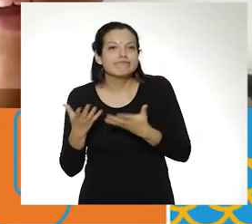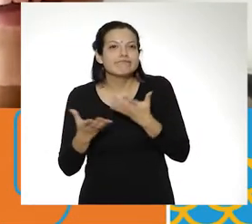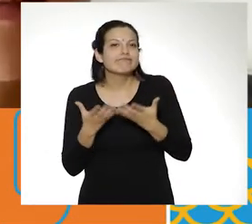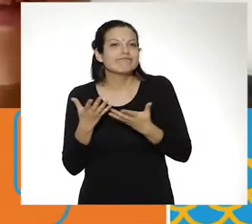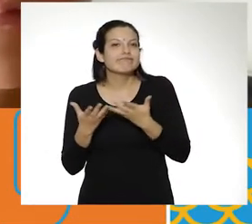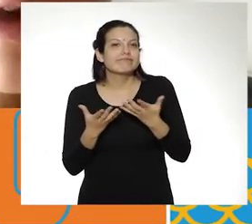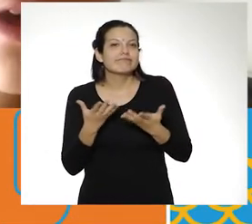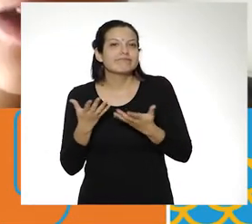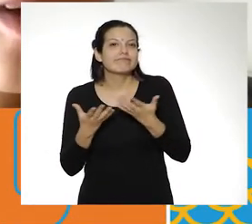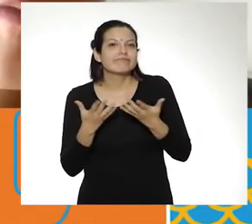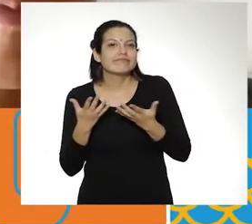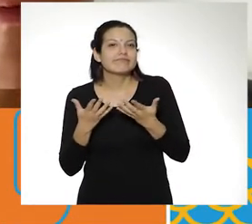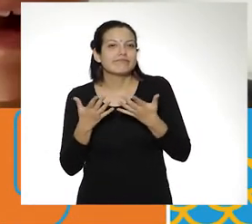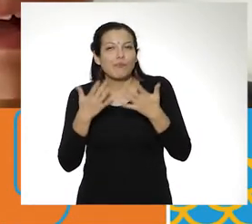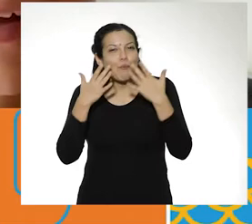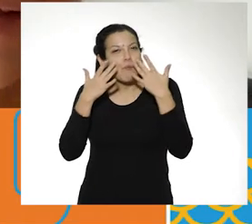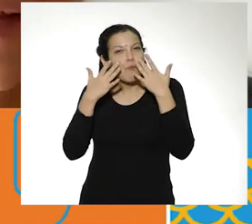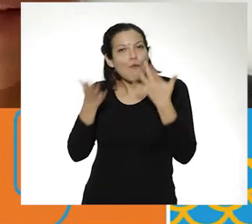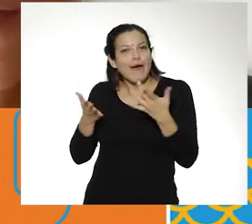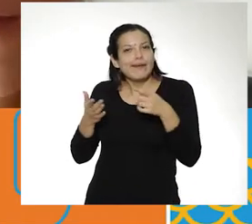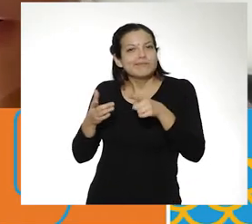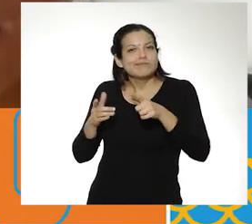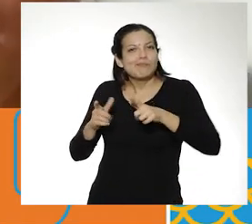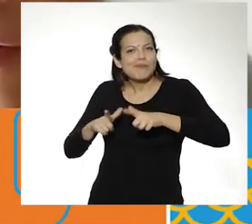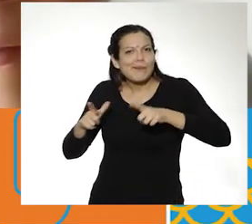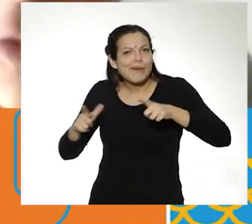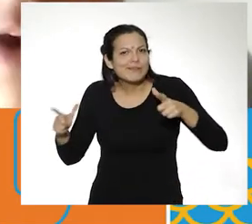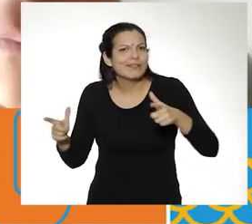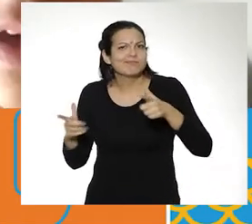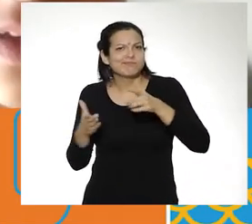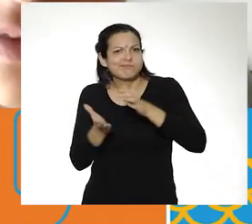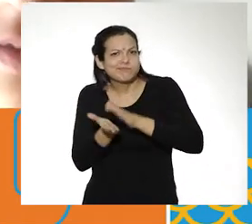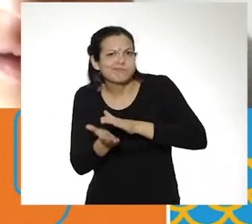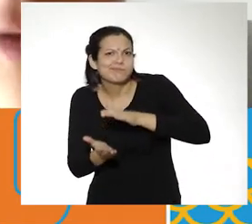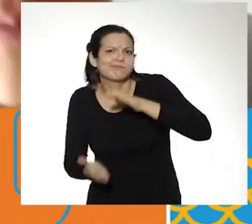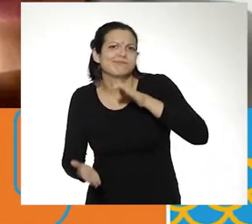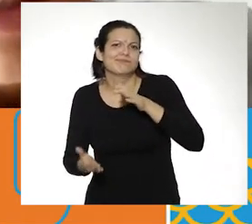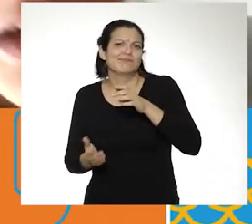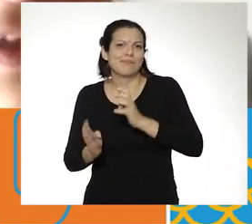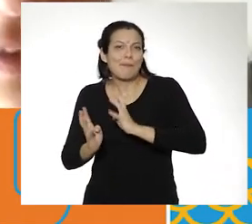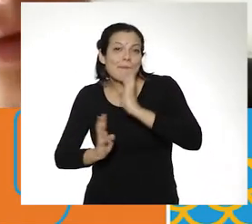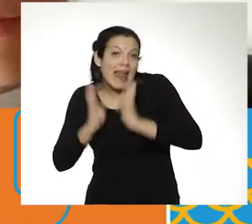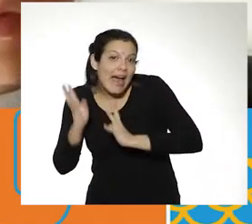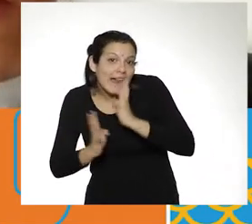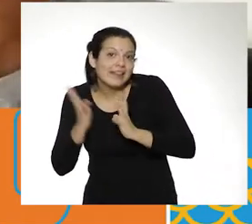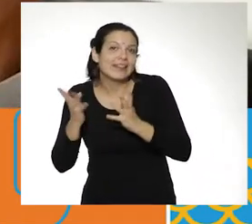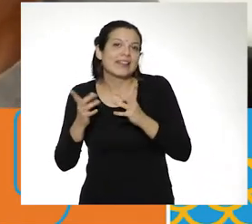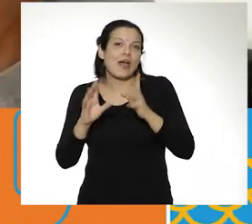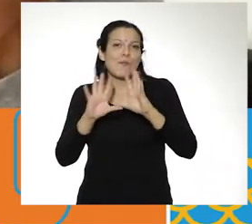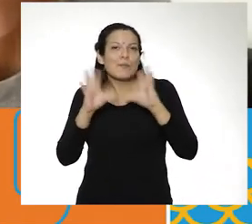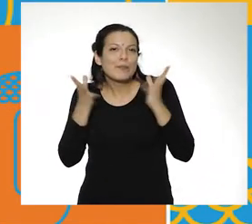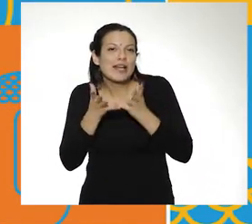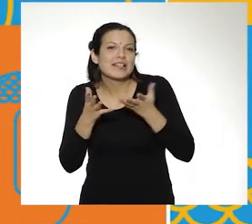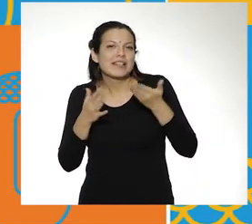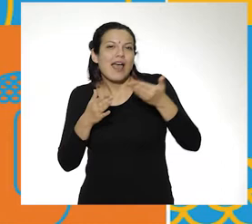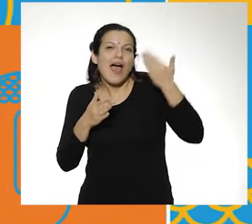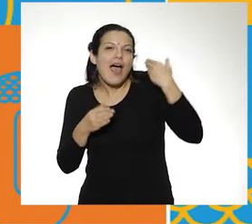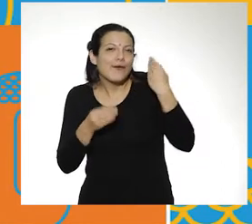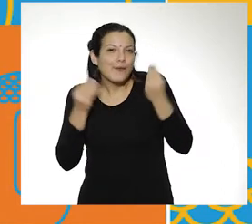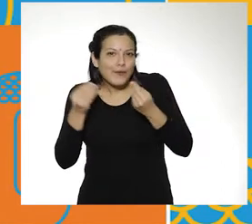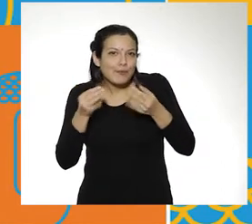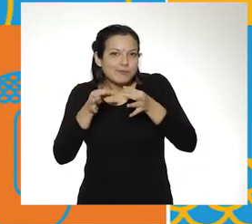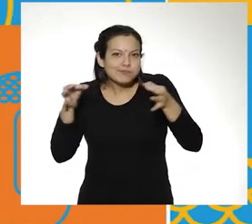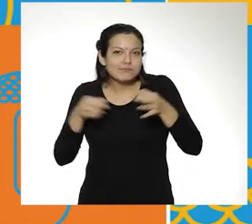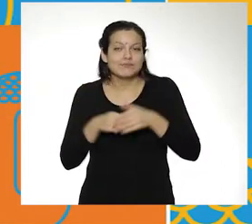que se muestra cómo va creciendo, como las plantas, cómo eran antes los planetas. La